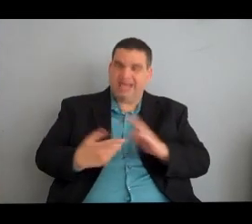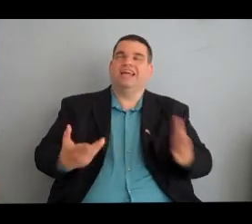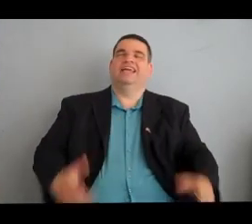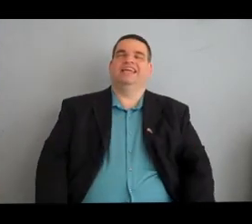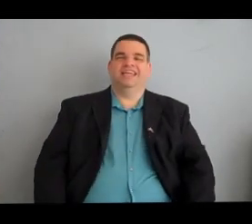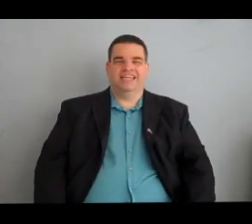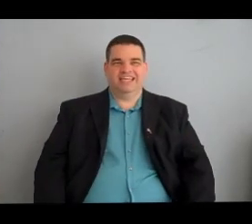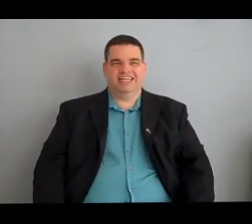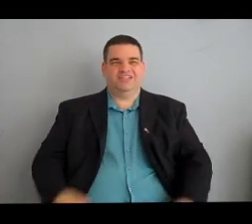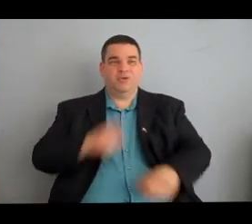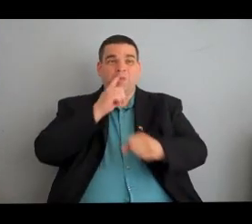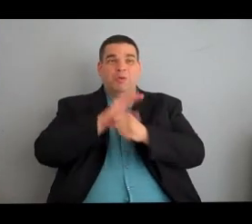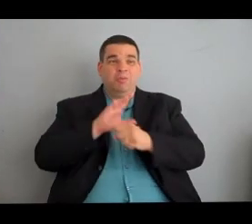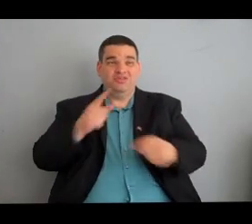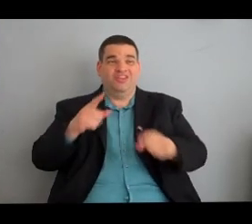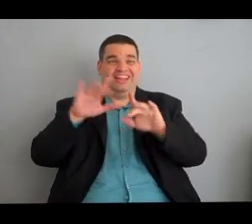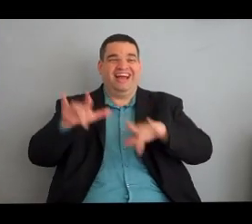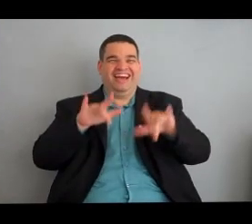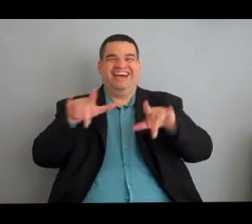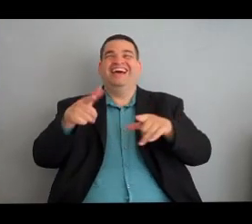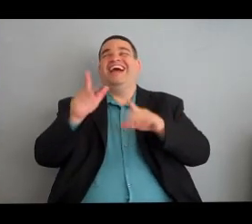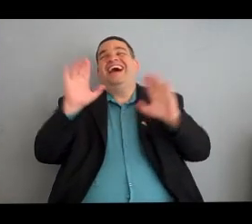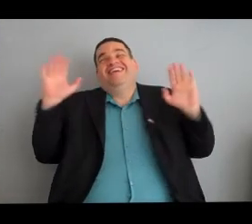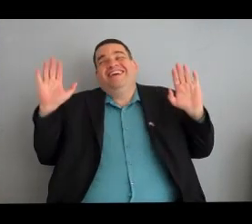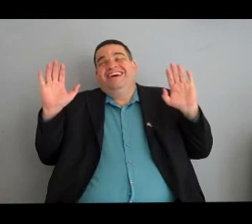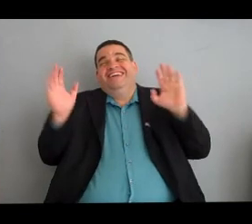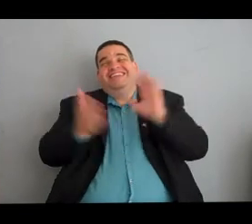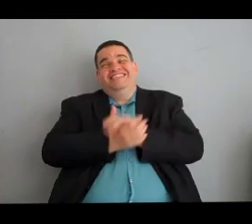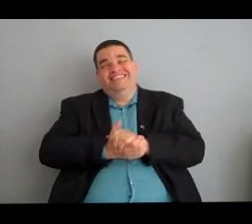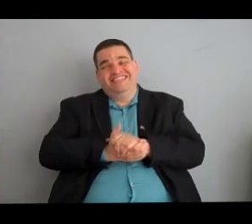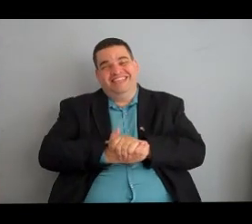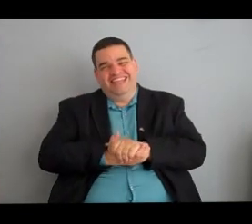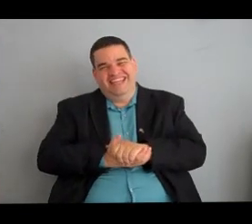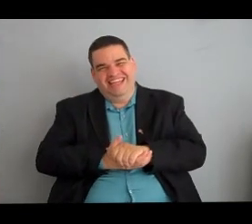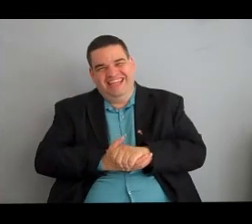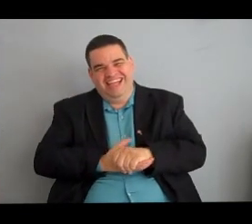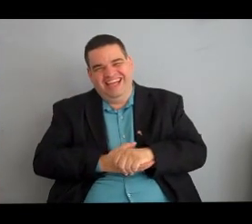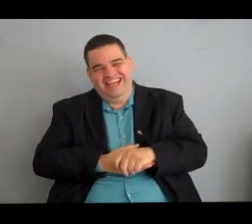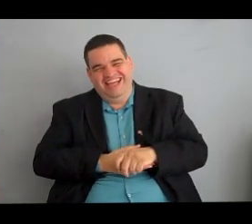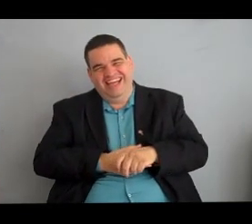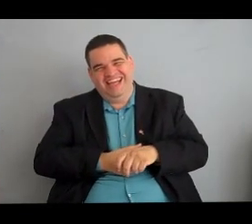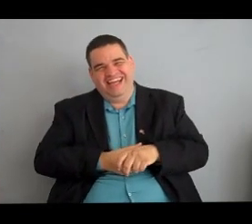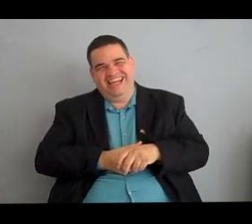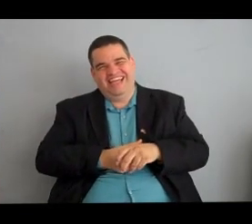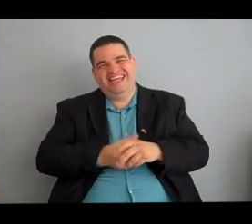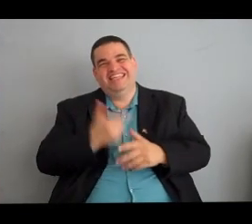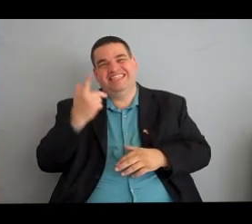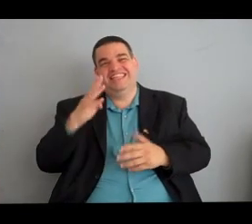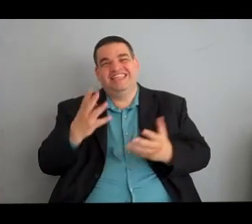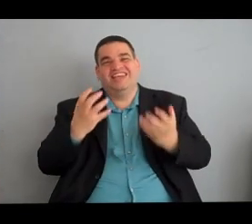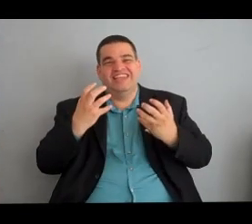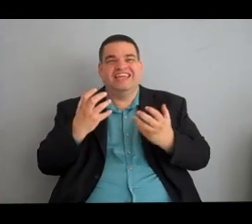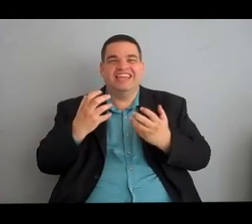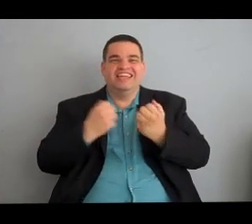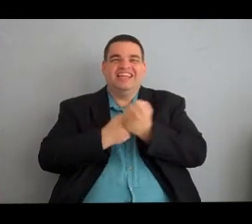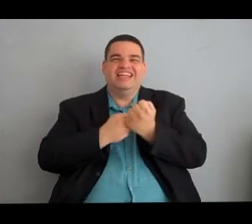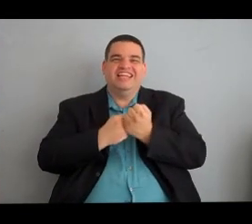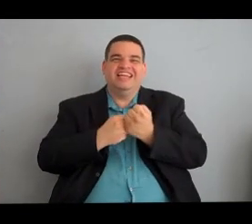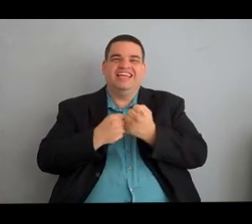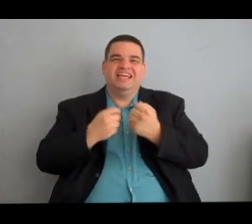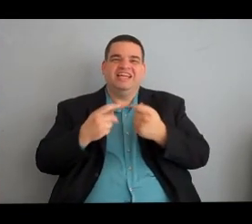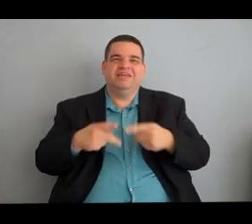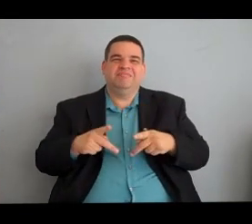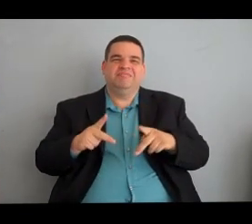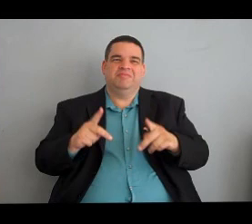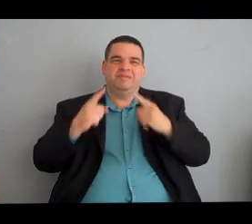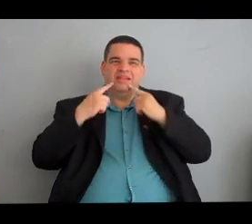grabado. ¿Okay? Sí, 25 claro de grabado. Diciembre. Acá decir. Con el favor de Dios, dale que Dios nos permita llegar allá y así será. Va a permitir. Claro